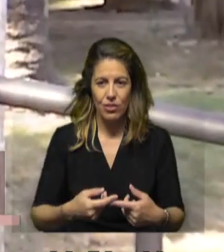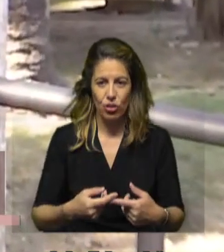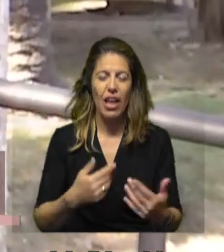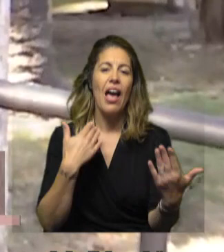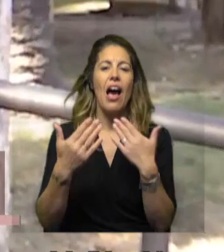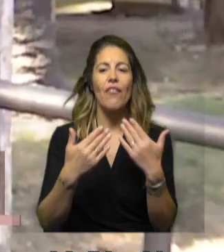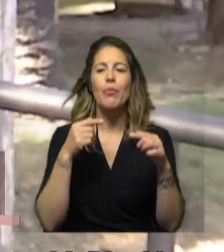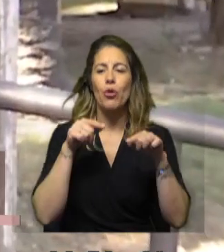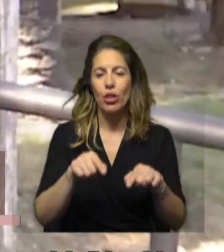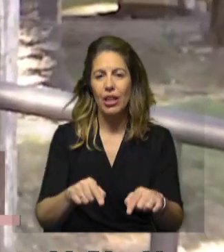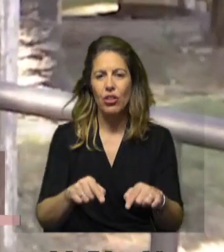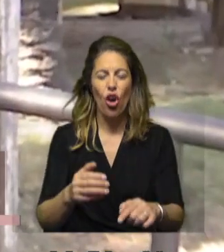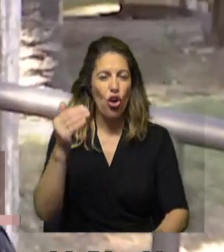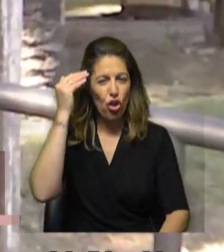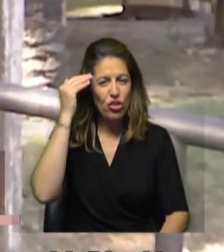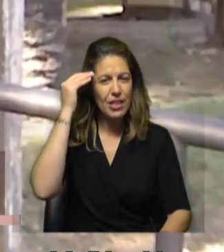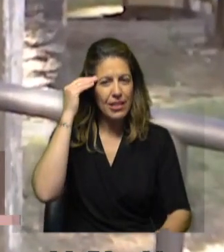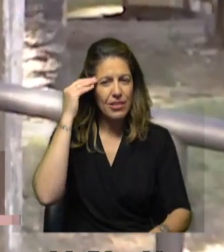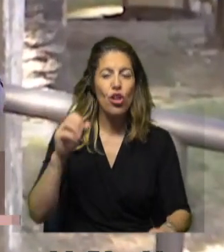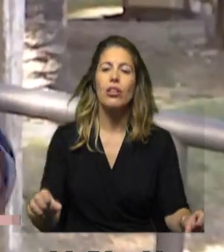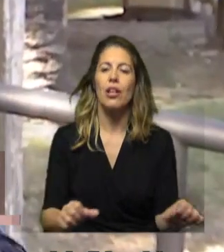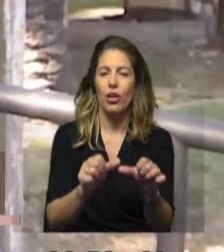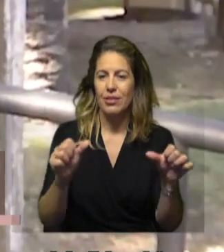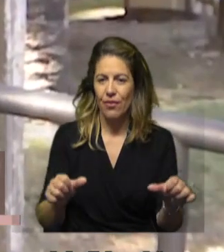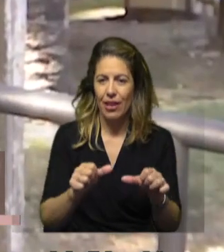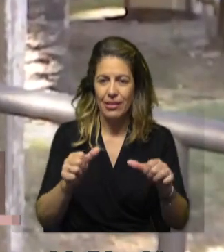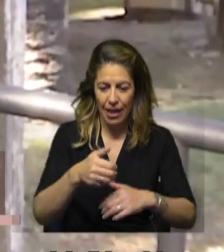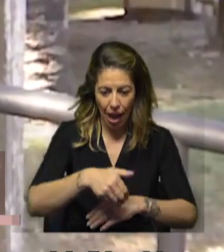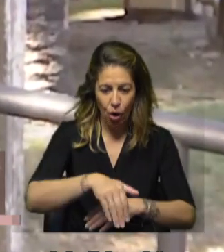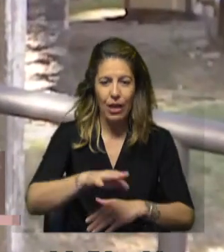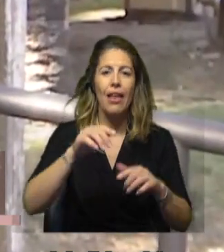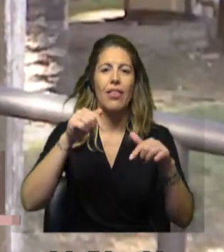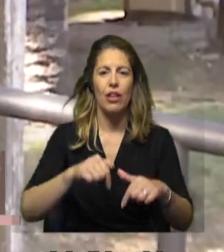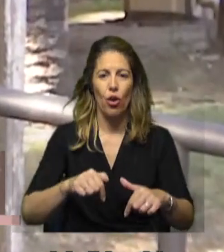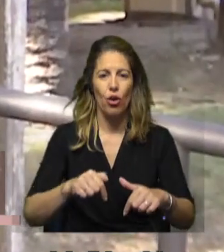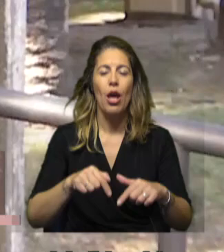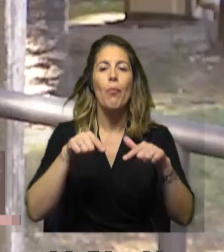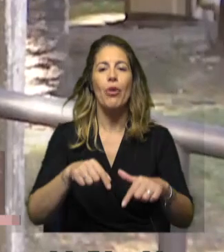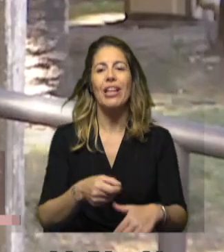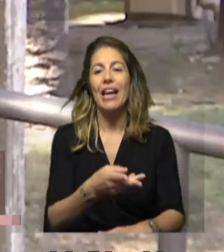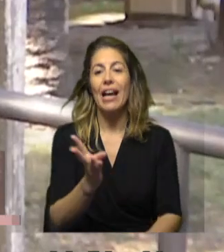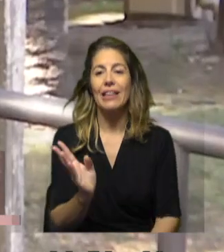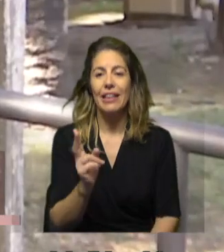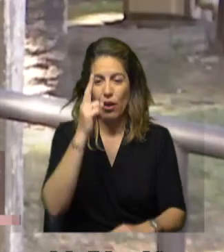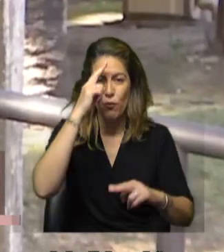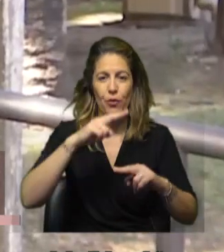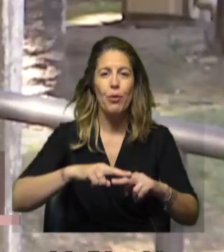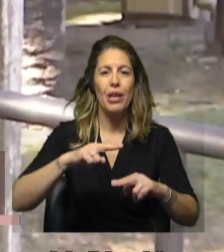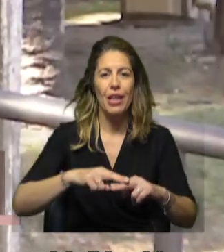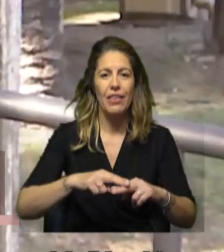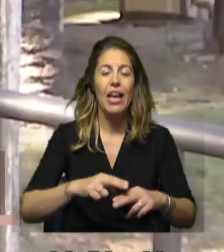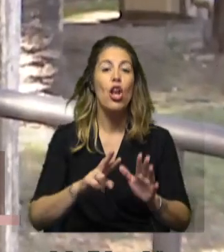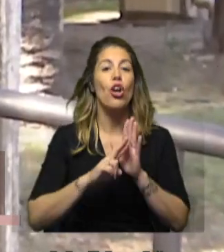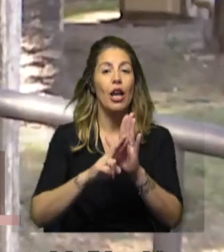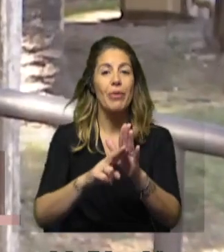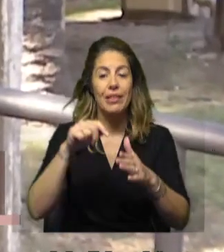hablemos un poco de esto, ¿no? De la concientización, de lo que va a haber, además también en la jornada del día de hoy, pero de esta cantidad de enfermedades y lo que